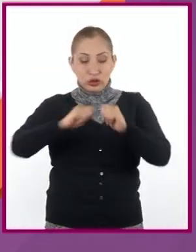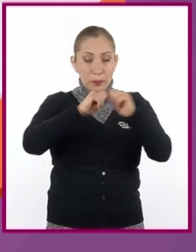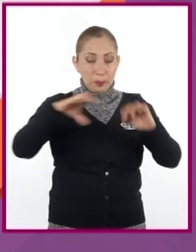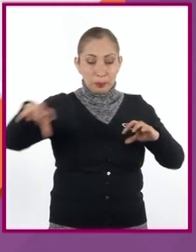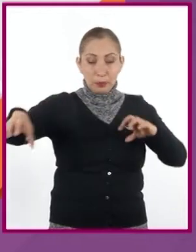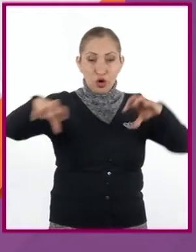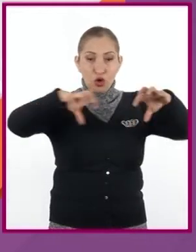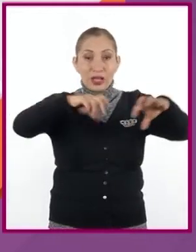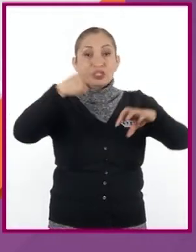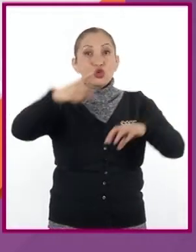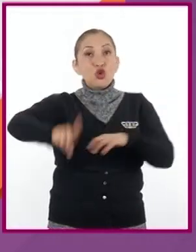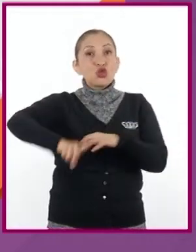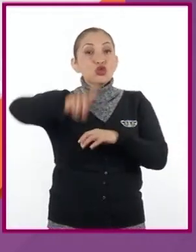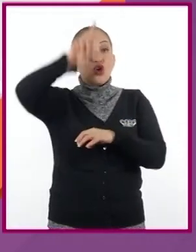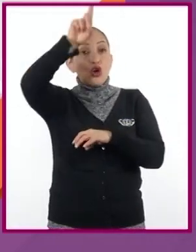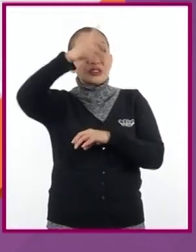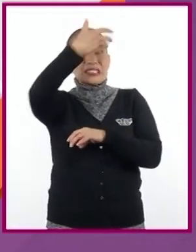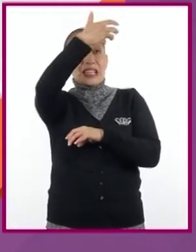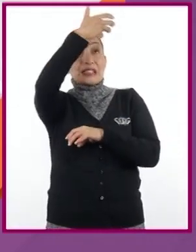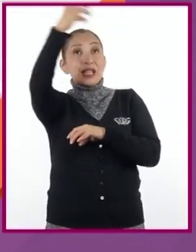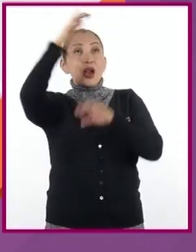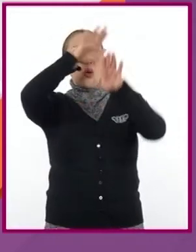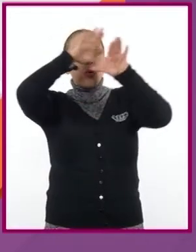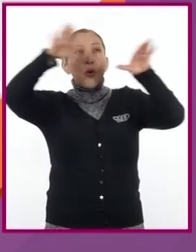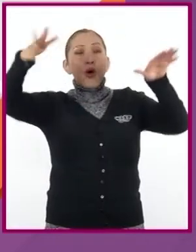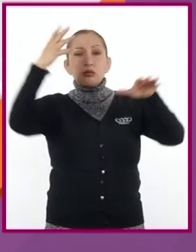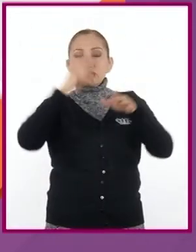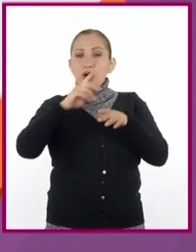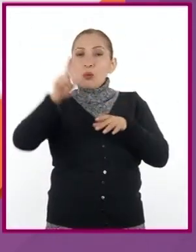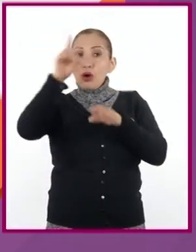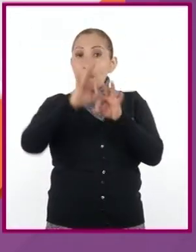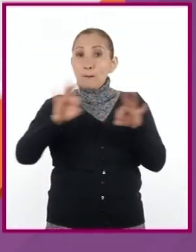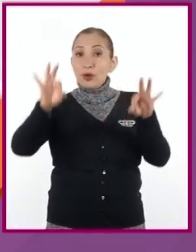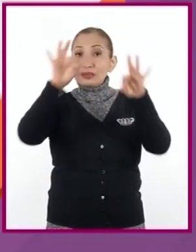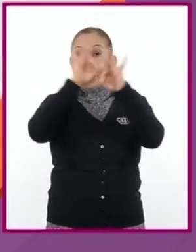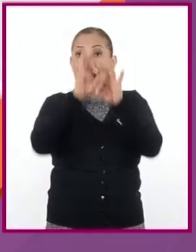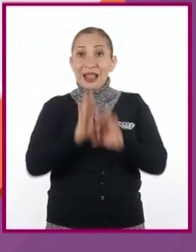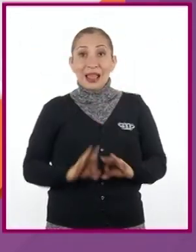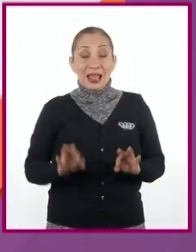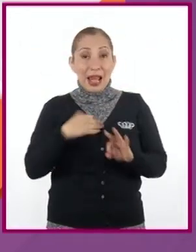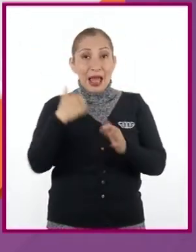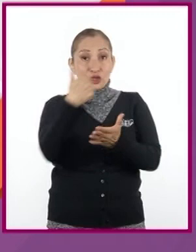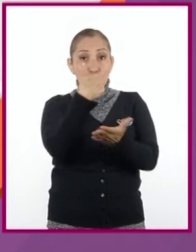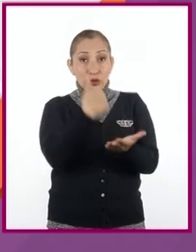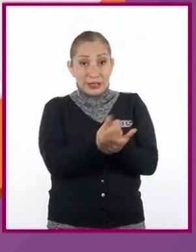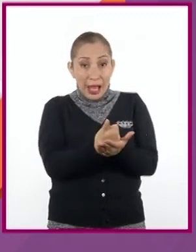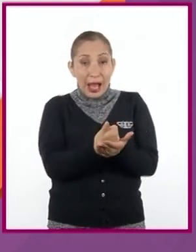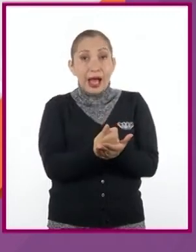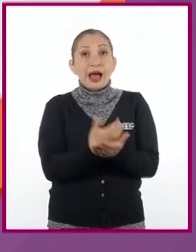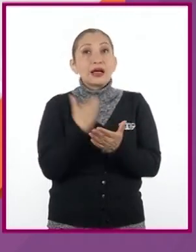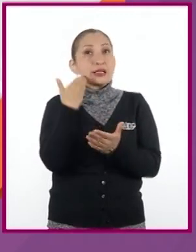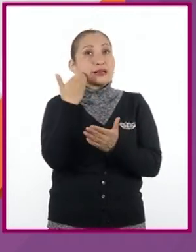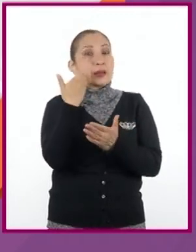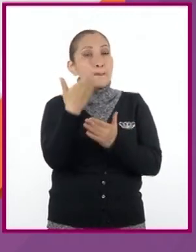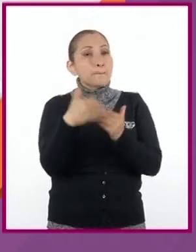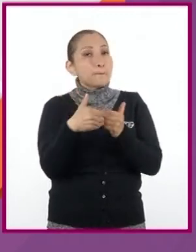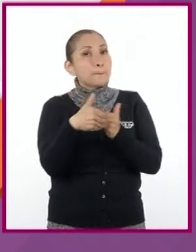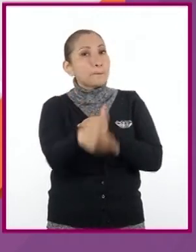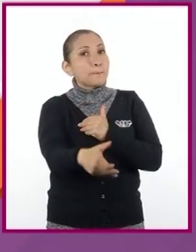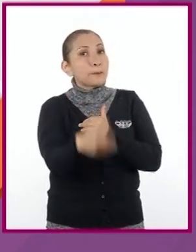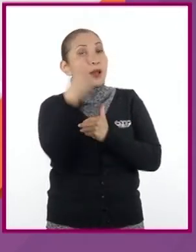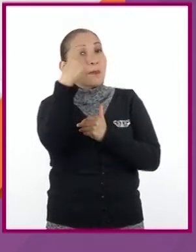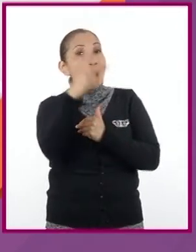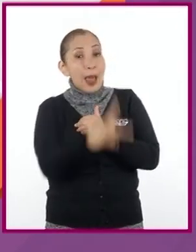de deidades y el cielo plano divino. La importancia de la gran ciudad trascendió su tiempo. Para